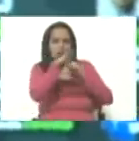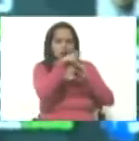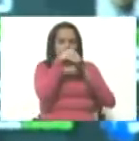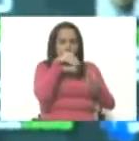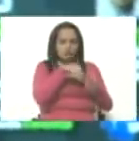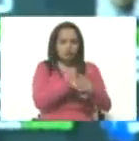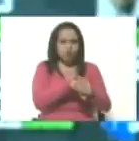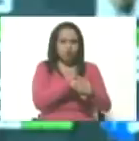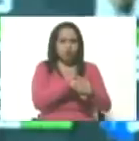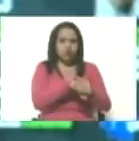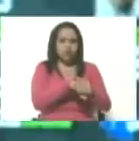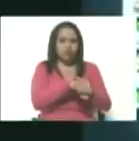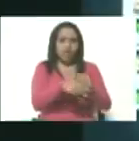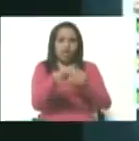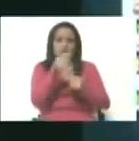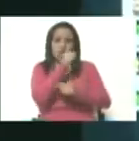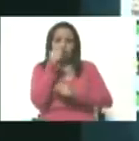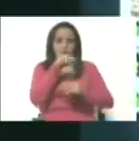mediante chatarra.